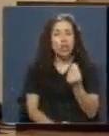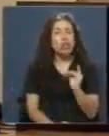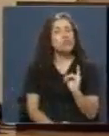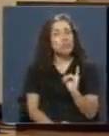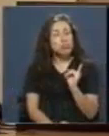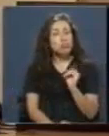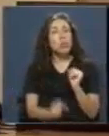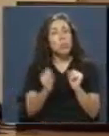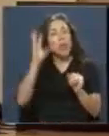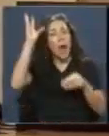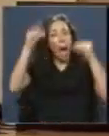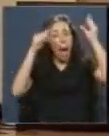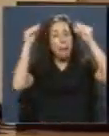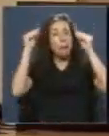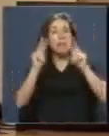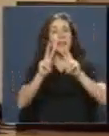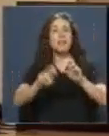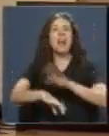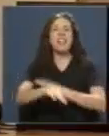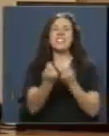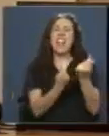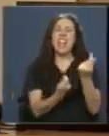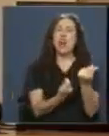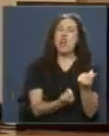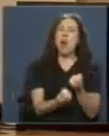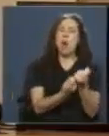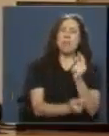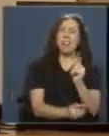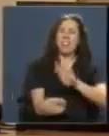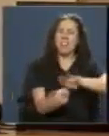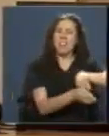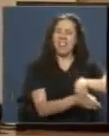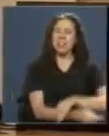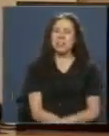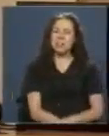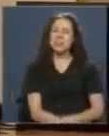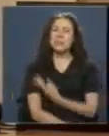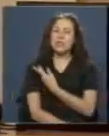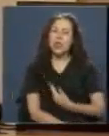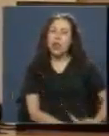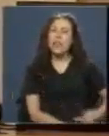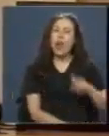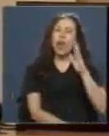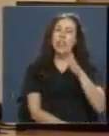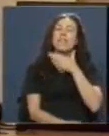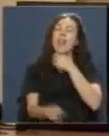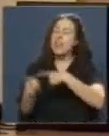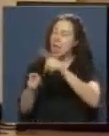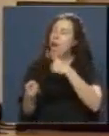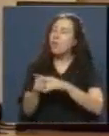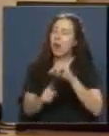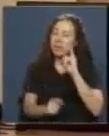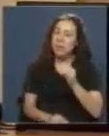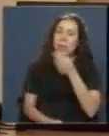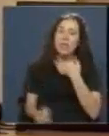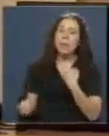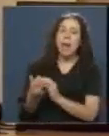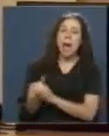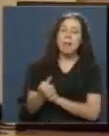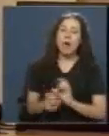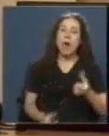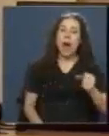se podría aprender en vez del tema de la derecha económica financiera. El gobierno se debería endeudar, como dice mi amigo Renato